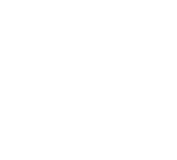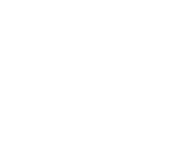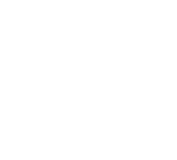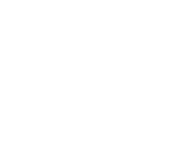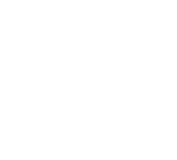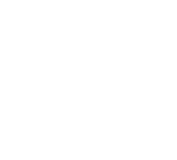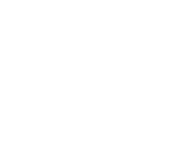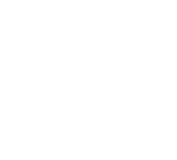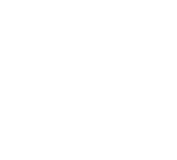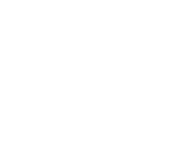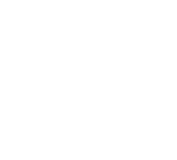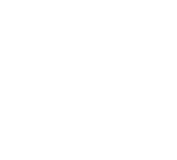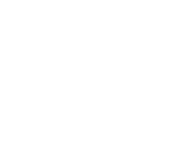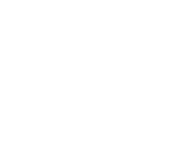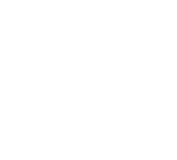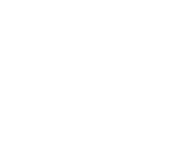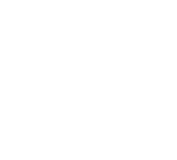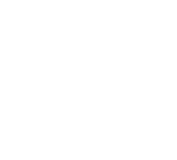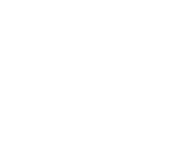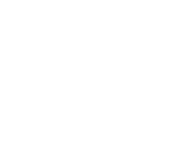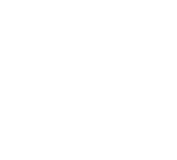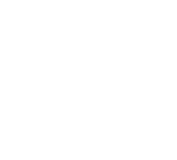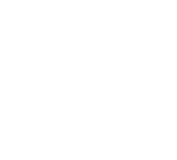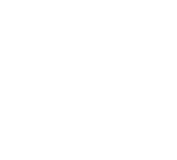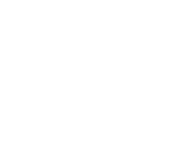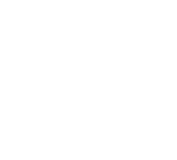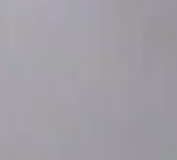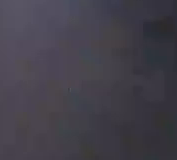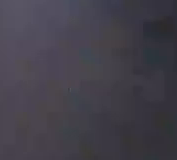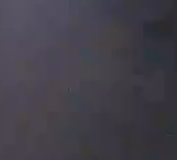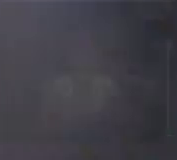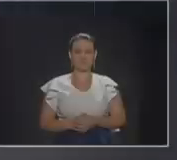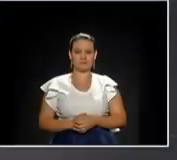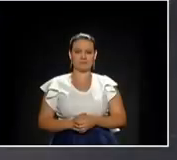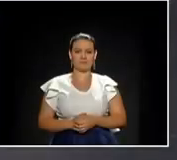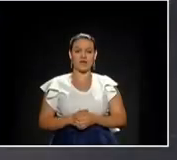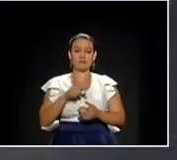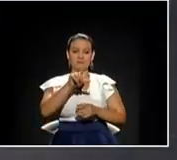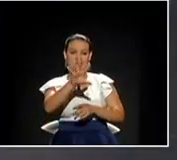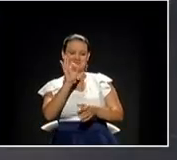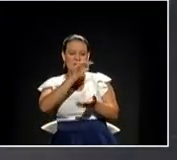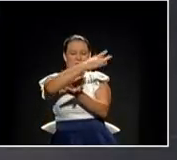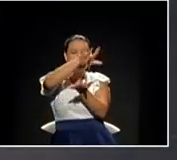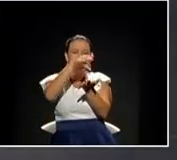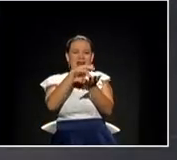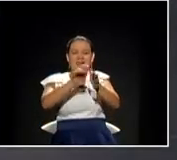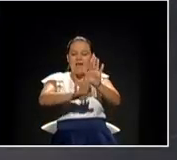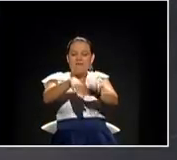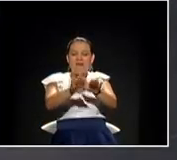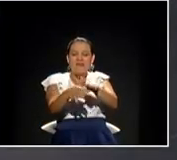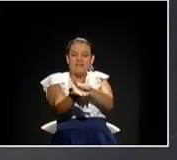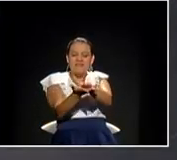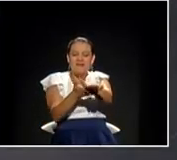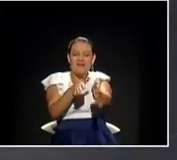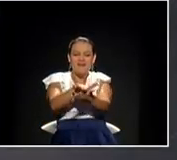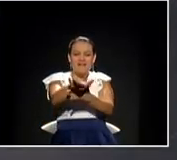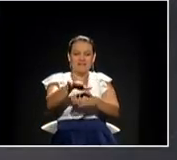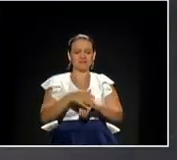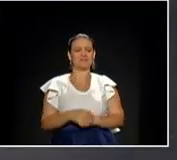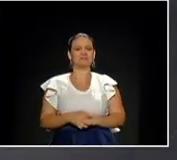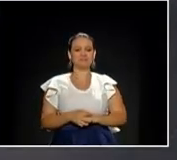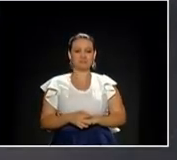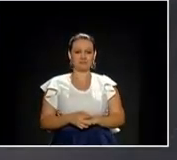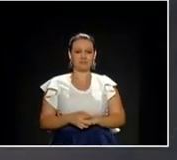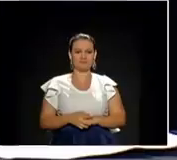bien perfecto es la pregunta número 3 las autoridades evacuaron este miércoles a los residentes del edificio atalaya de la